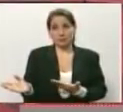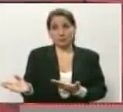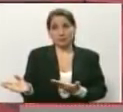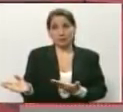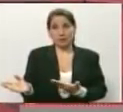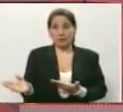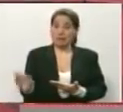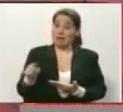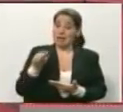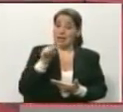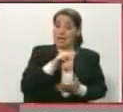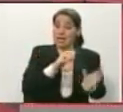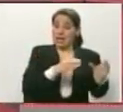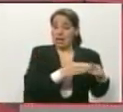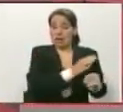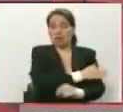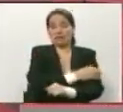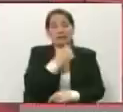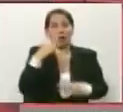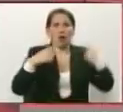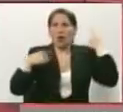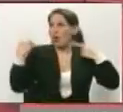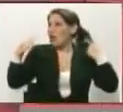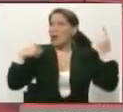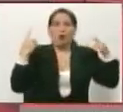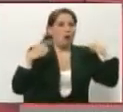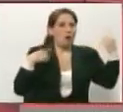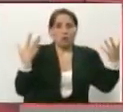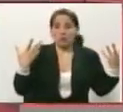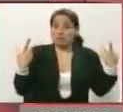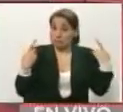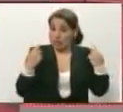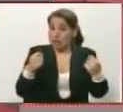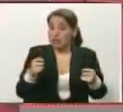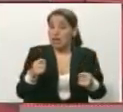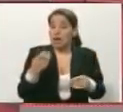se volvieron como locos y vamos, intentaron ir,